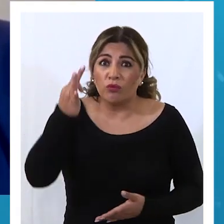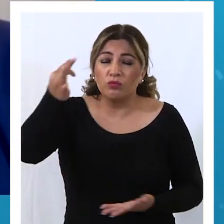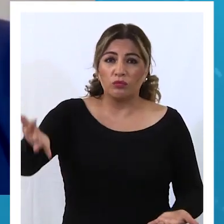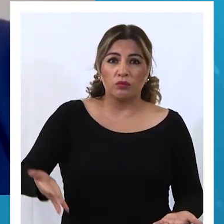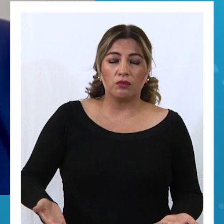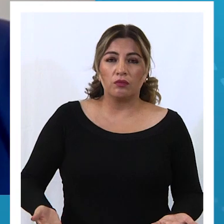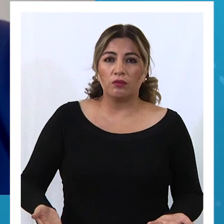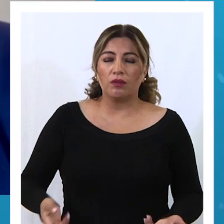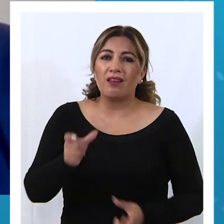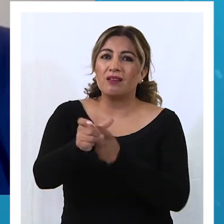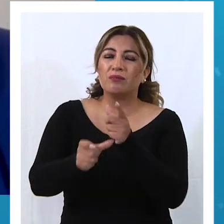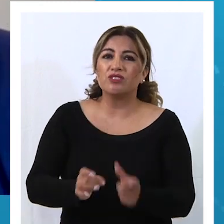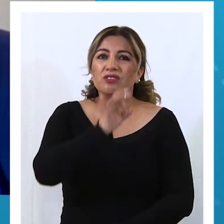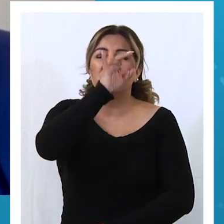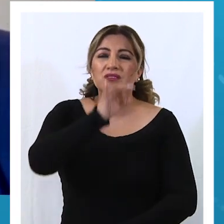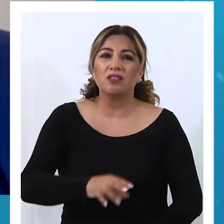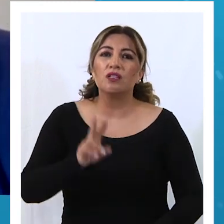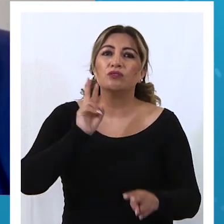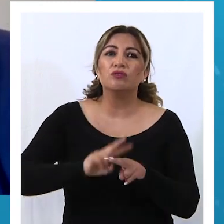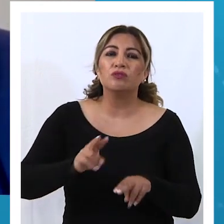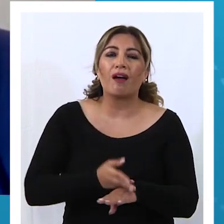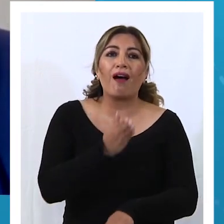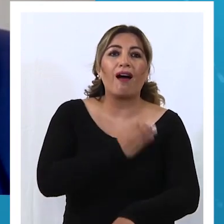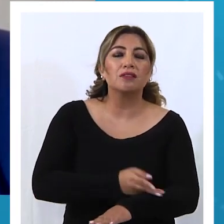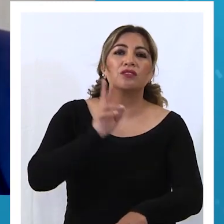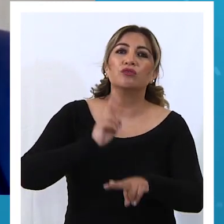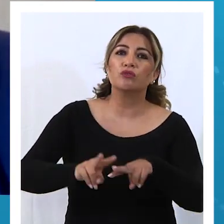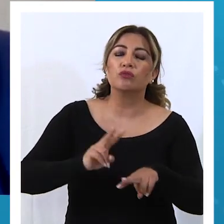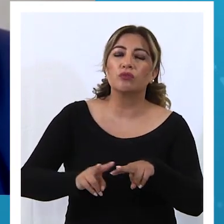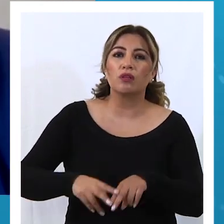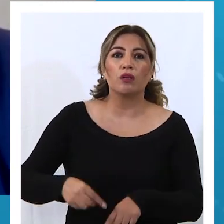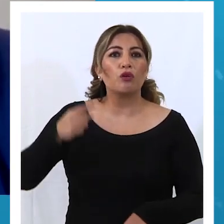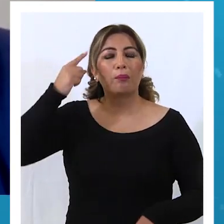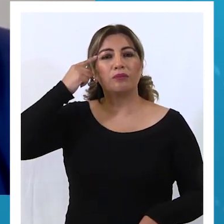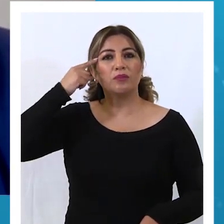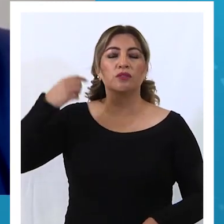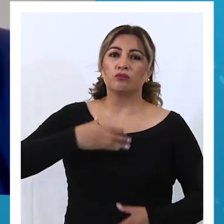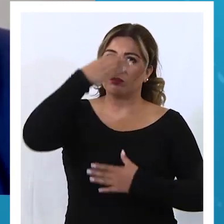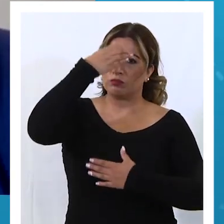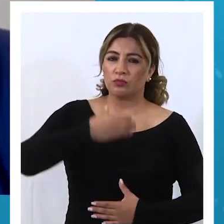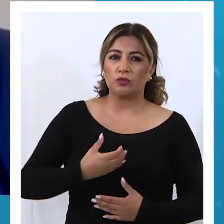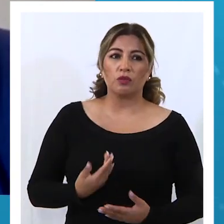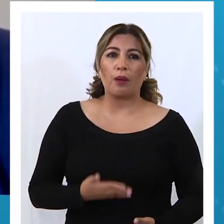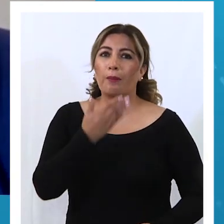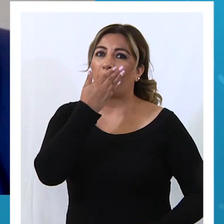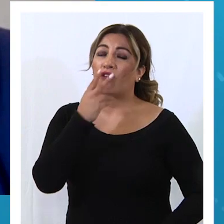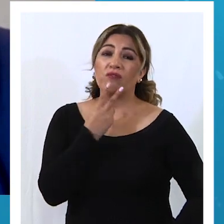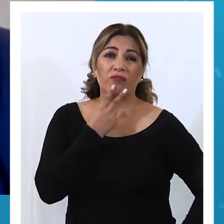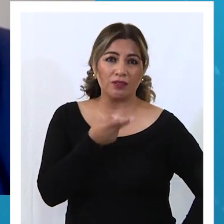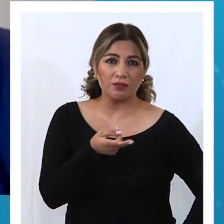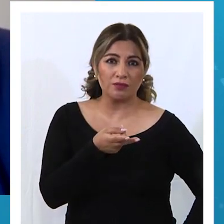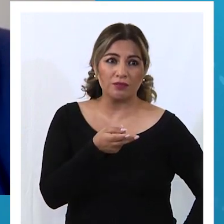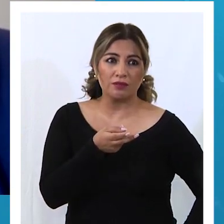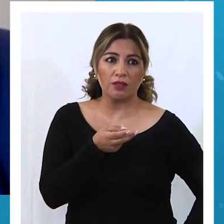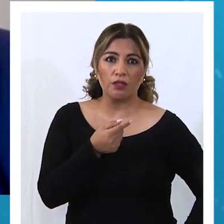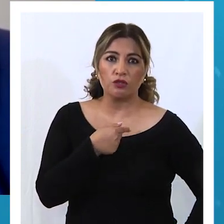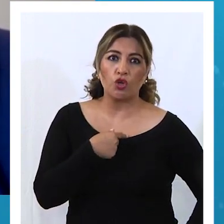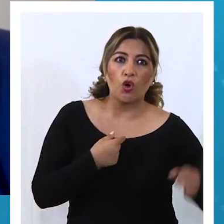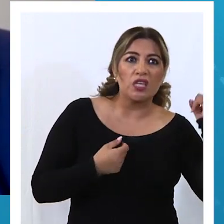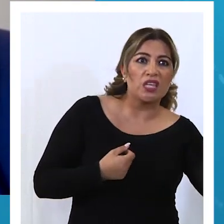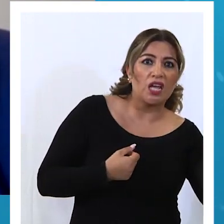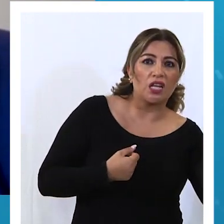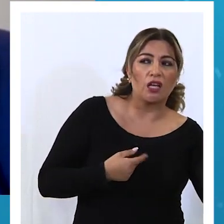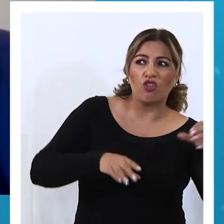la sociedad chilena debería ser capaz de solucionar esos problemas antes y quizás no pensar que porque tú deseas mejores condiciones de vida, eres de izquierda,